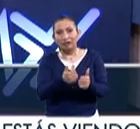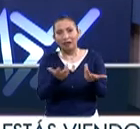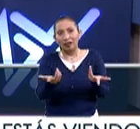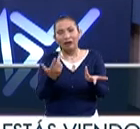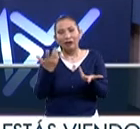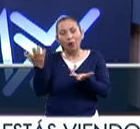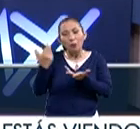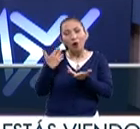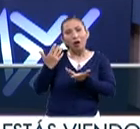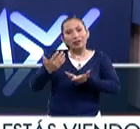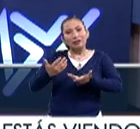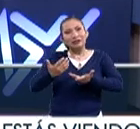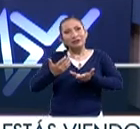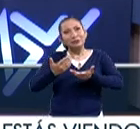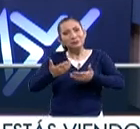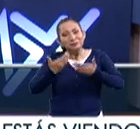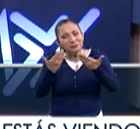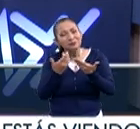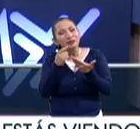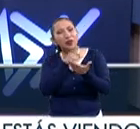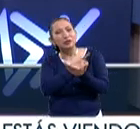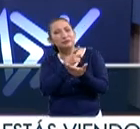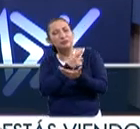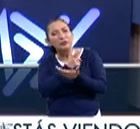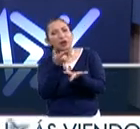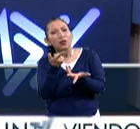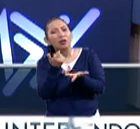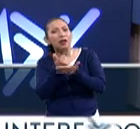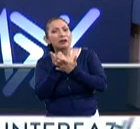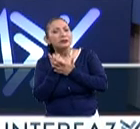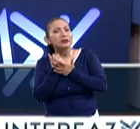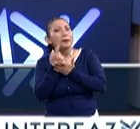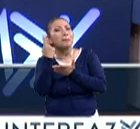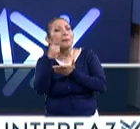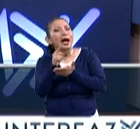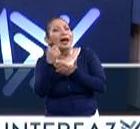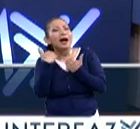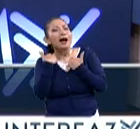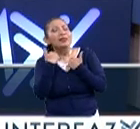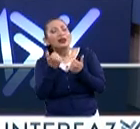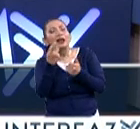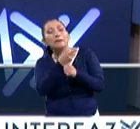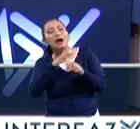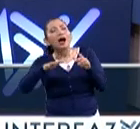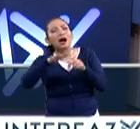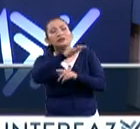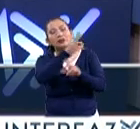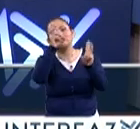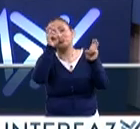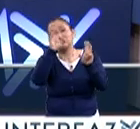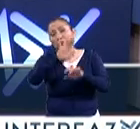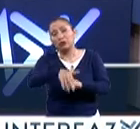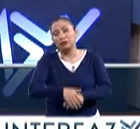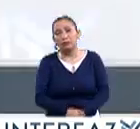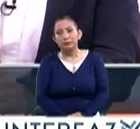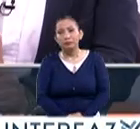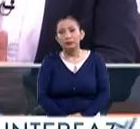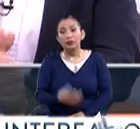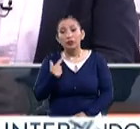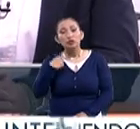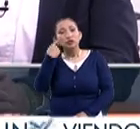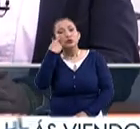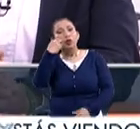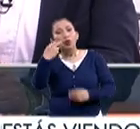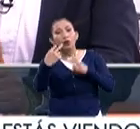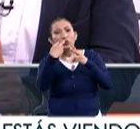Que nos dan alegorías que solo así nos permiten de alguna forma comprender lo que sucede en estos fenómenos, ¿no? Como que tus ojos me vean